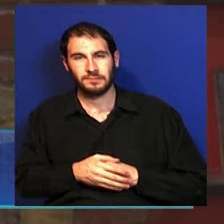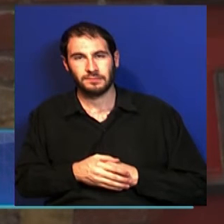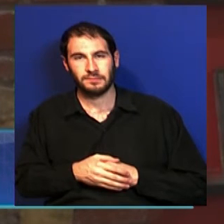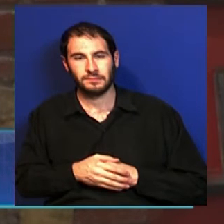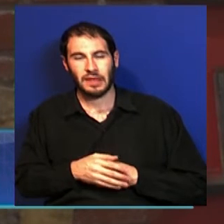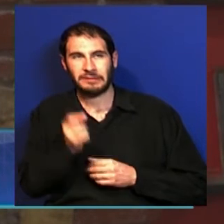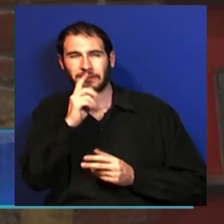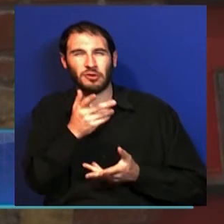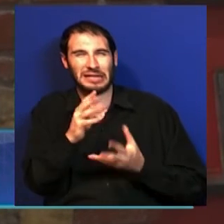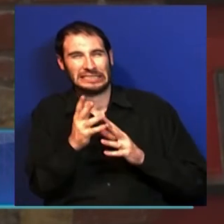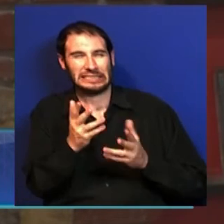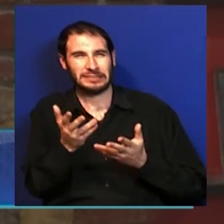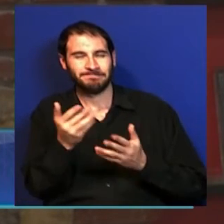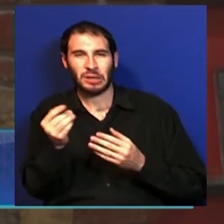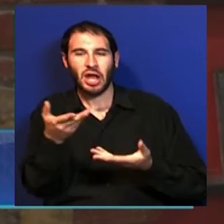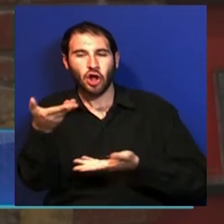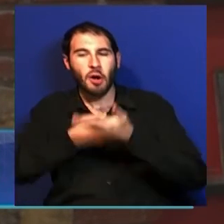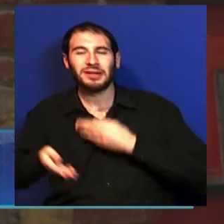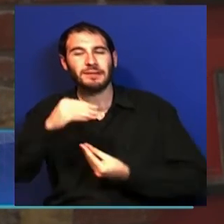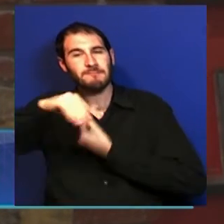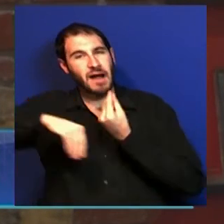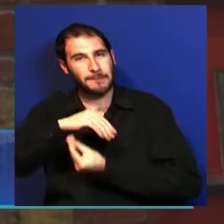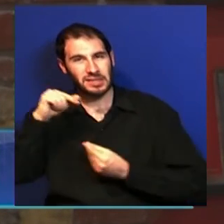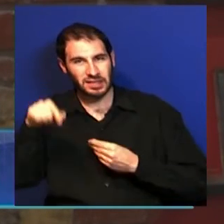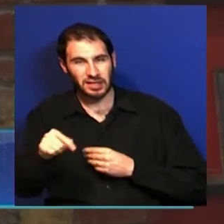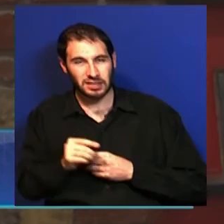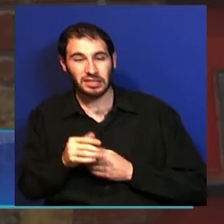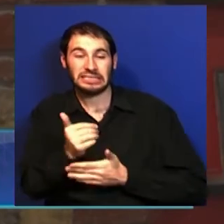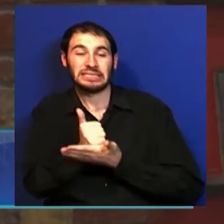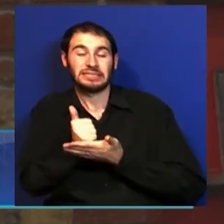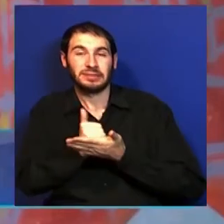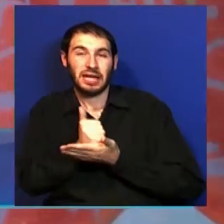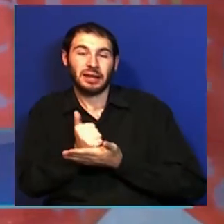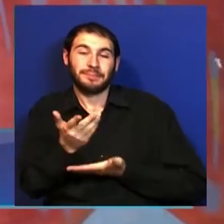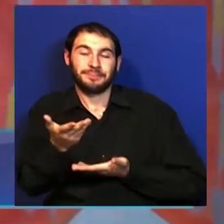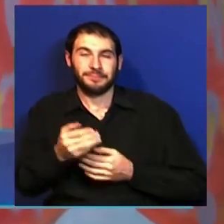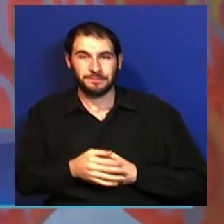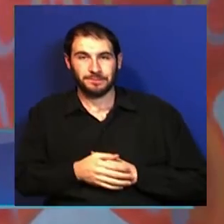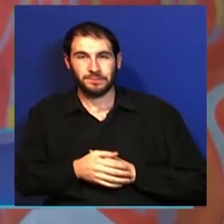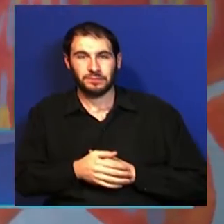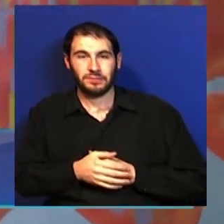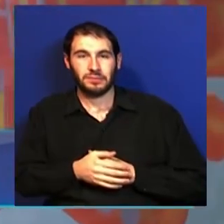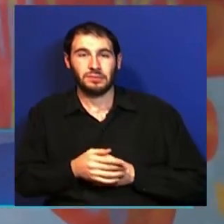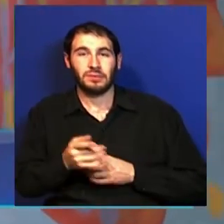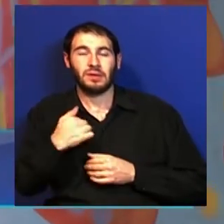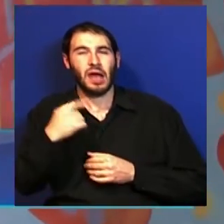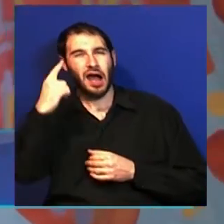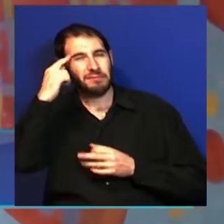¿cómo te puedo decir? Compartir como una familia y esperar que uno, la mente se te